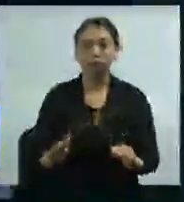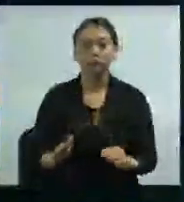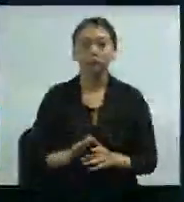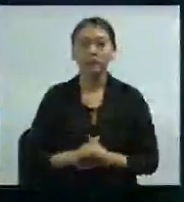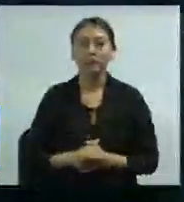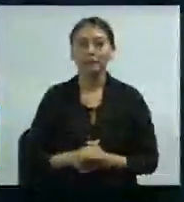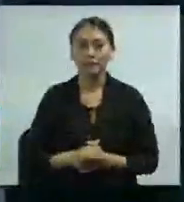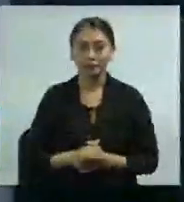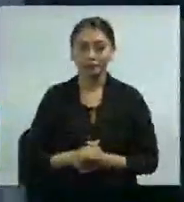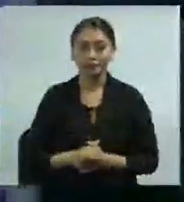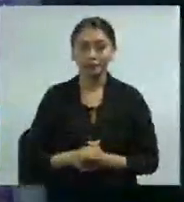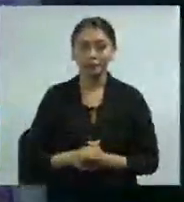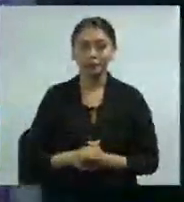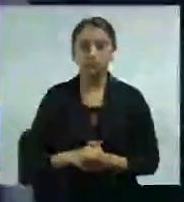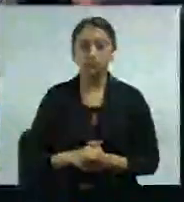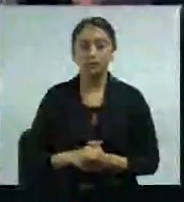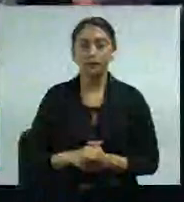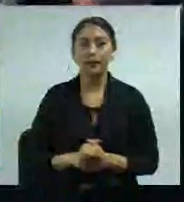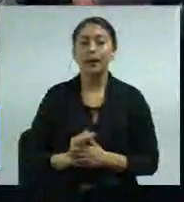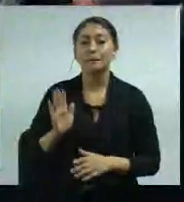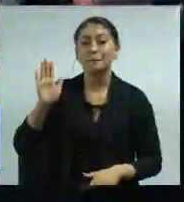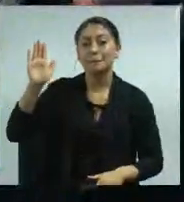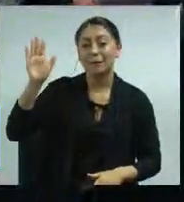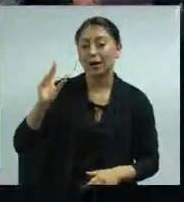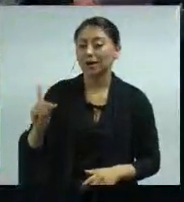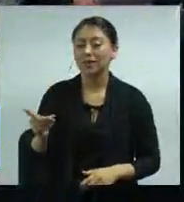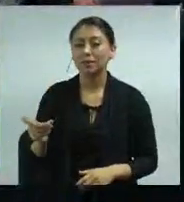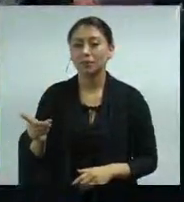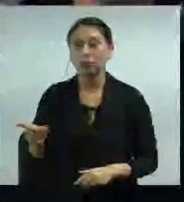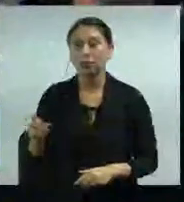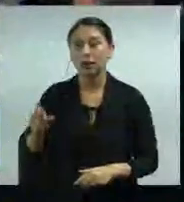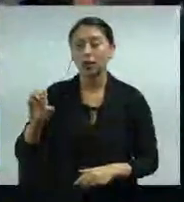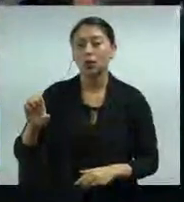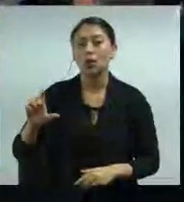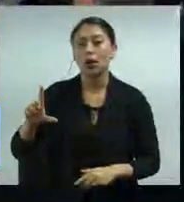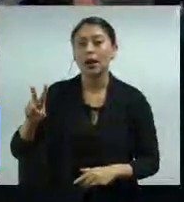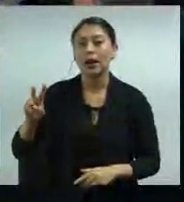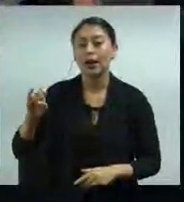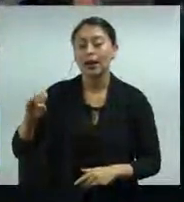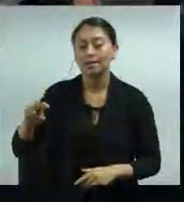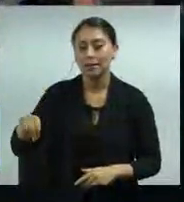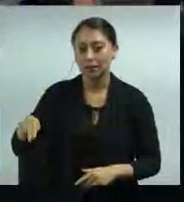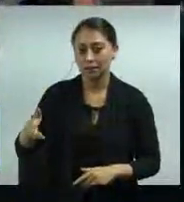diputado. Tiene la palabra el diputado Edwin Javier.